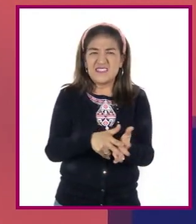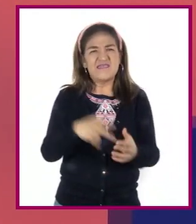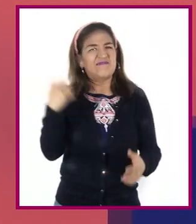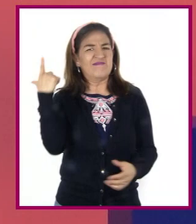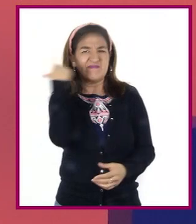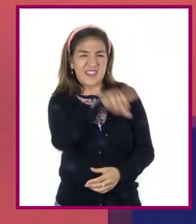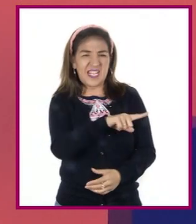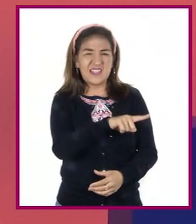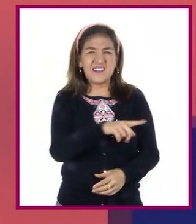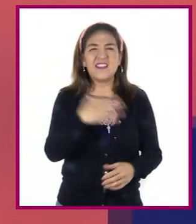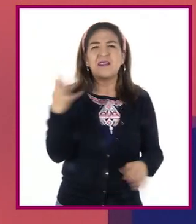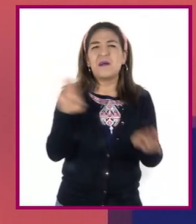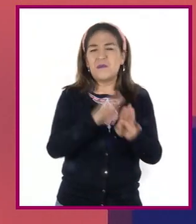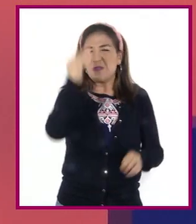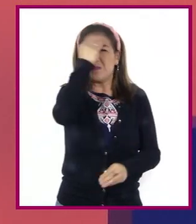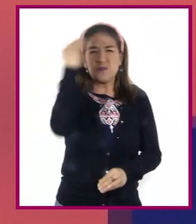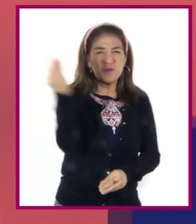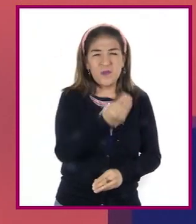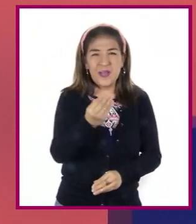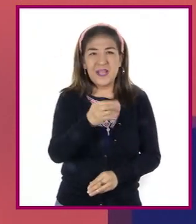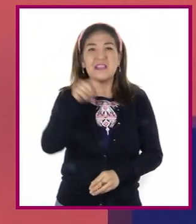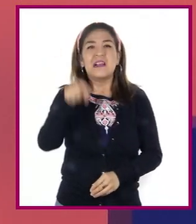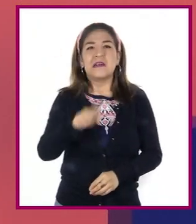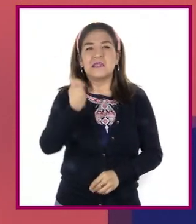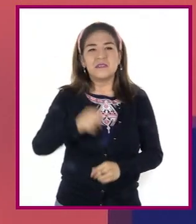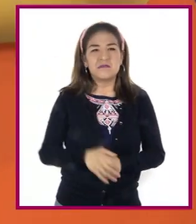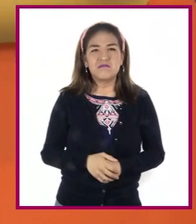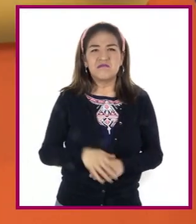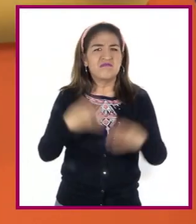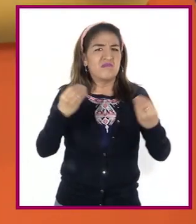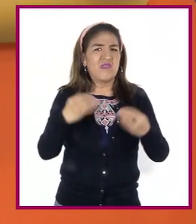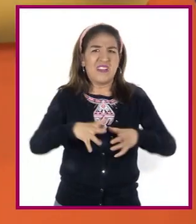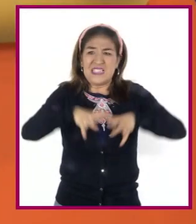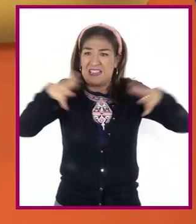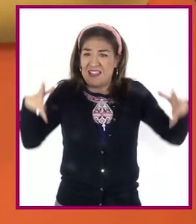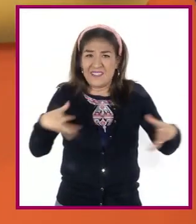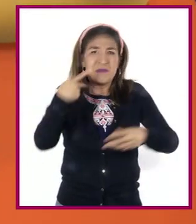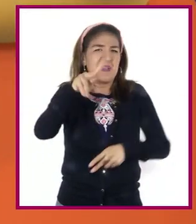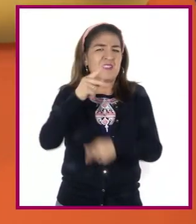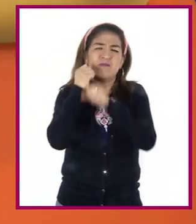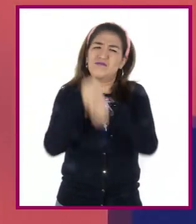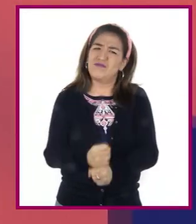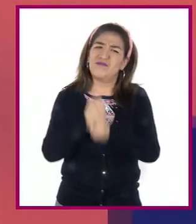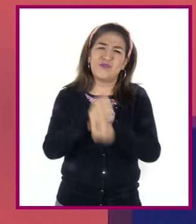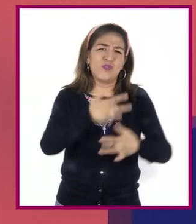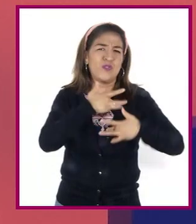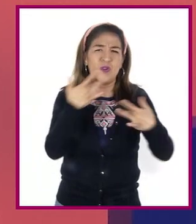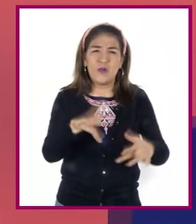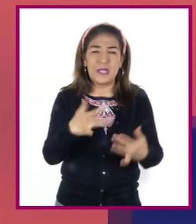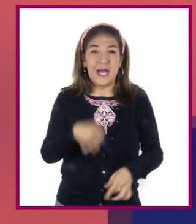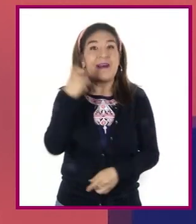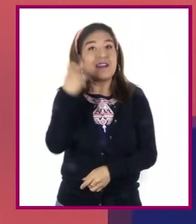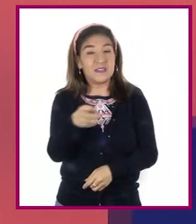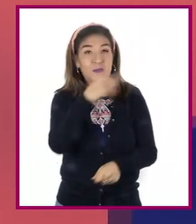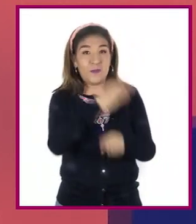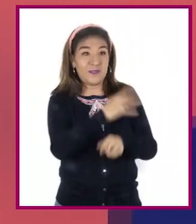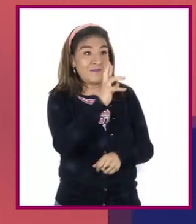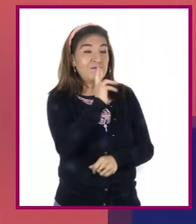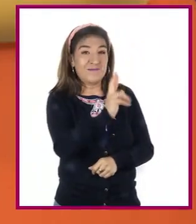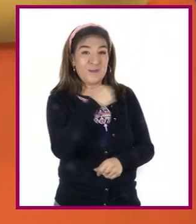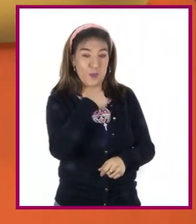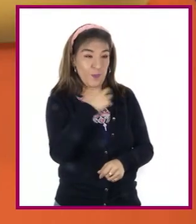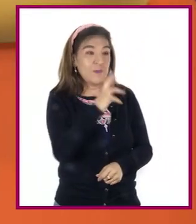colérica, mansa y cruel, y la califica de amplia y dolorosa. Así que, para responder a tu pregunta,